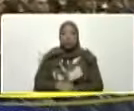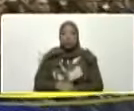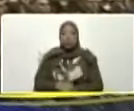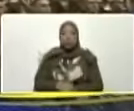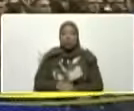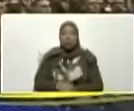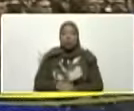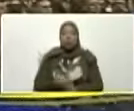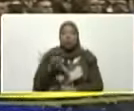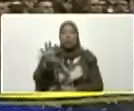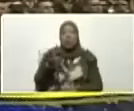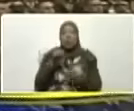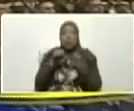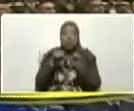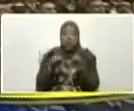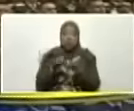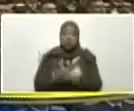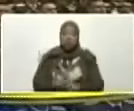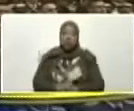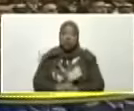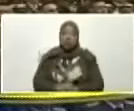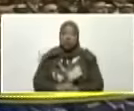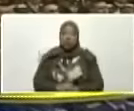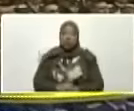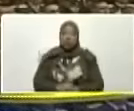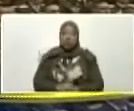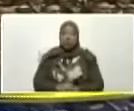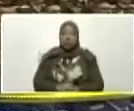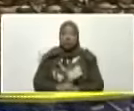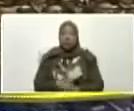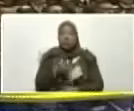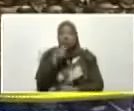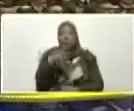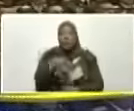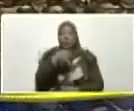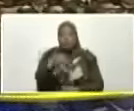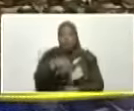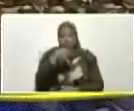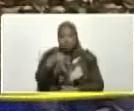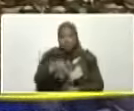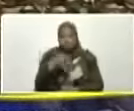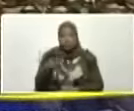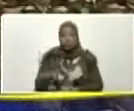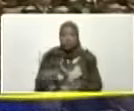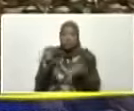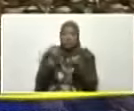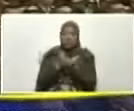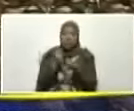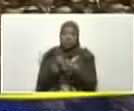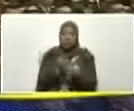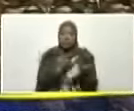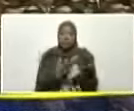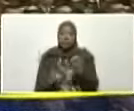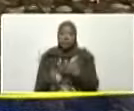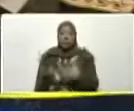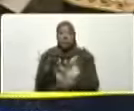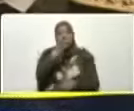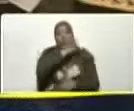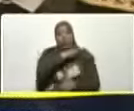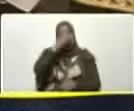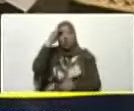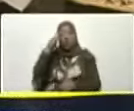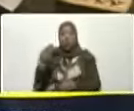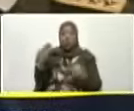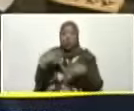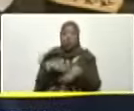La patria sigue. Buenas tardes. Buenas tardes. Permiso para recibir el grado de capitán y teniente de